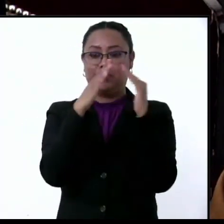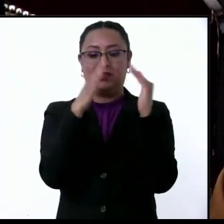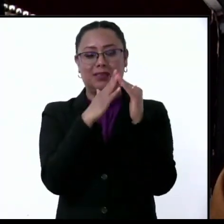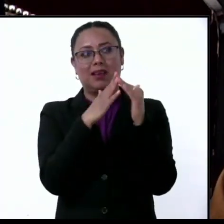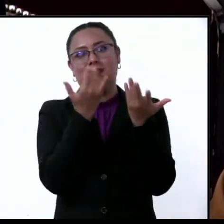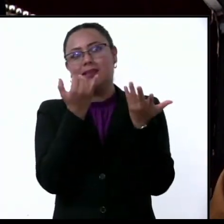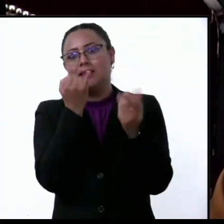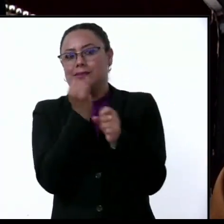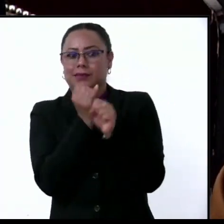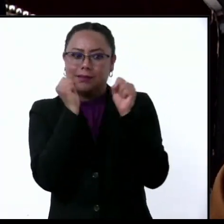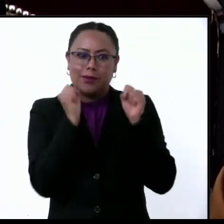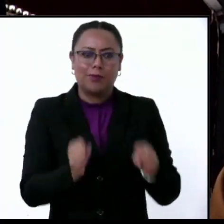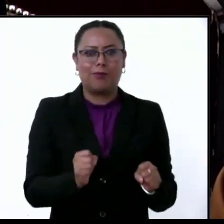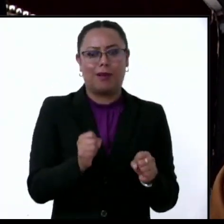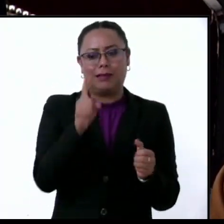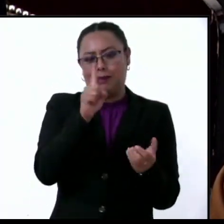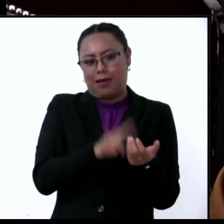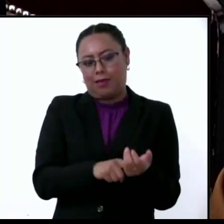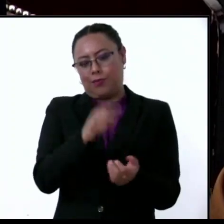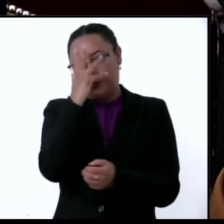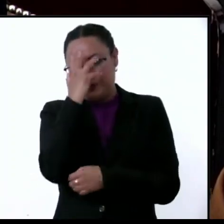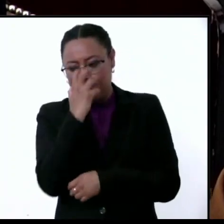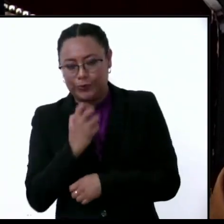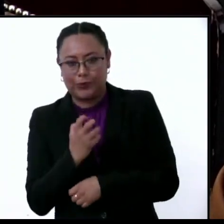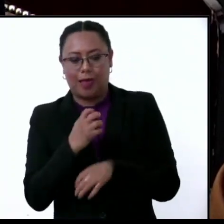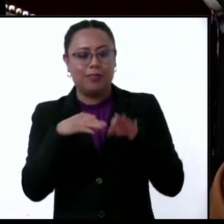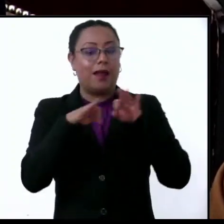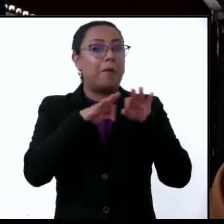con tristeza, sin empleo,